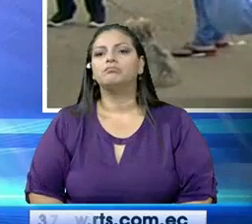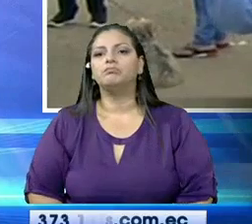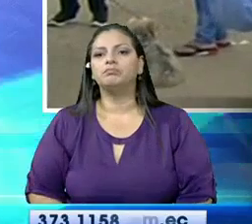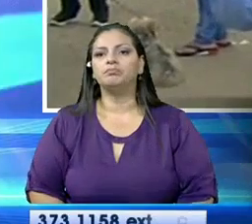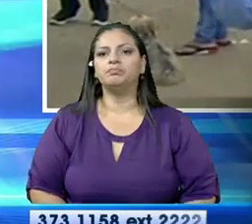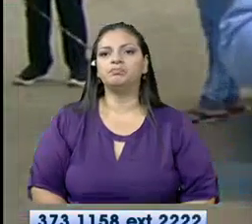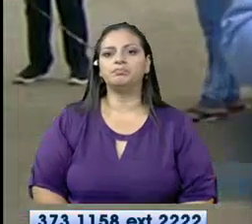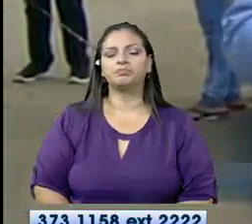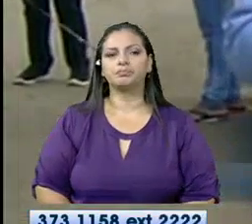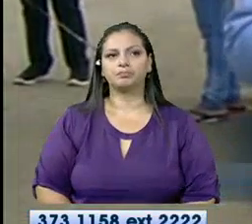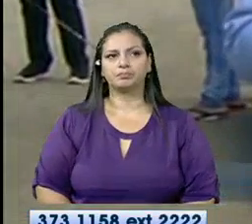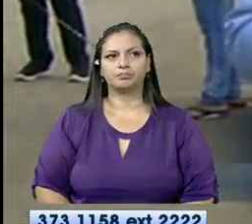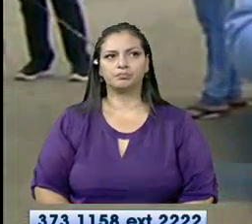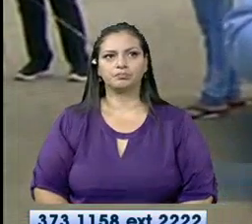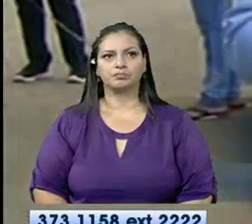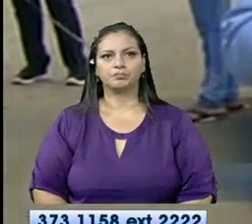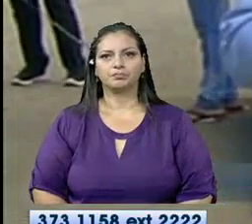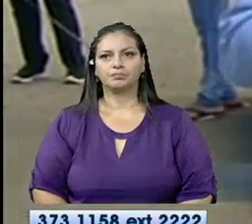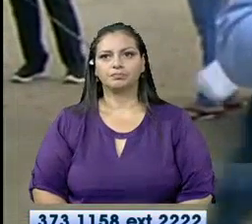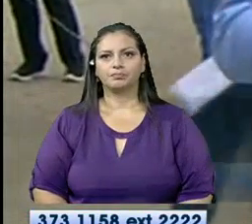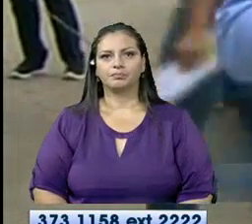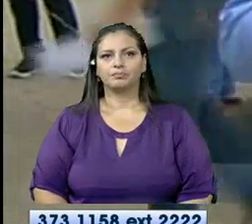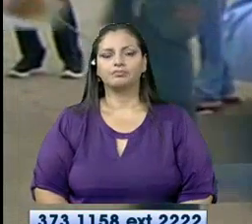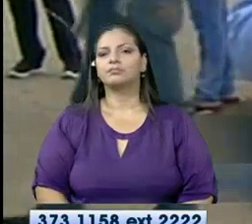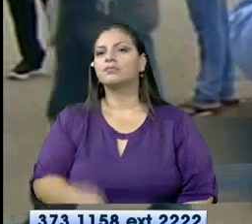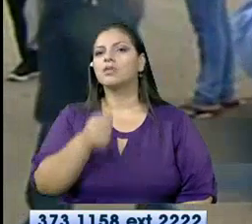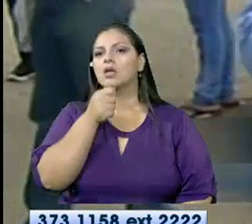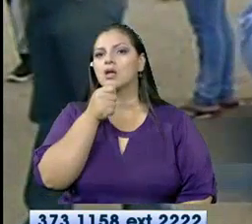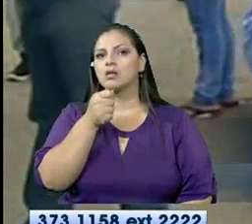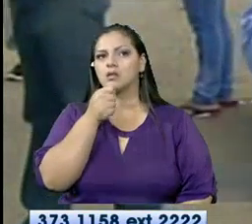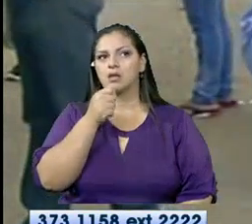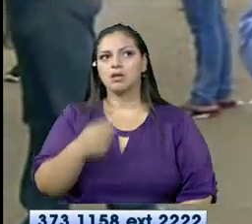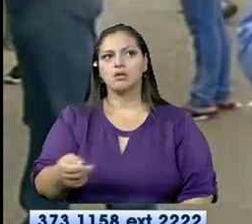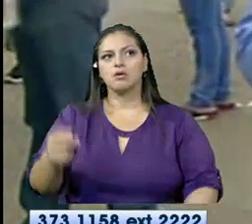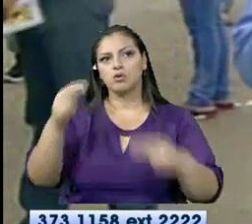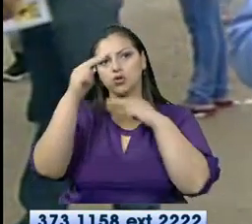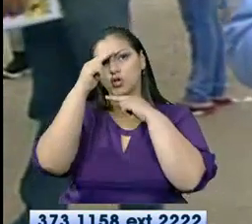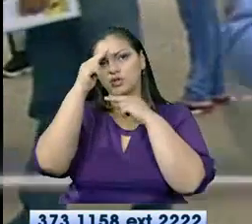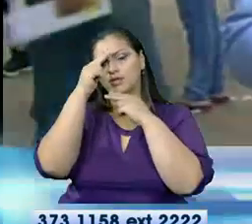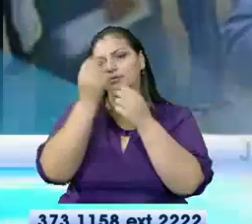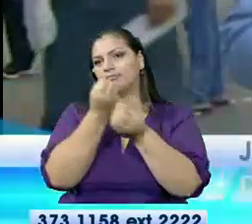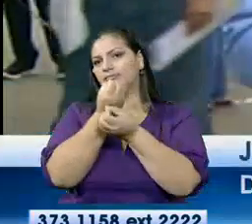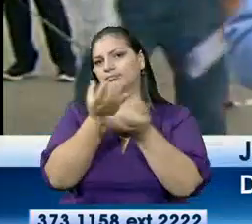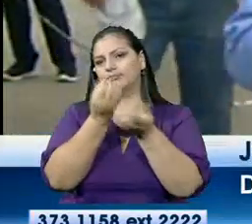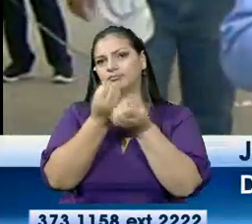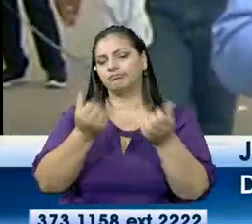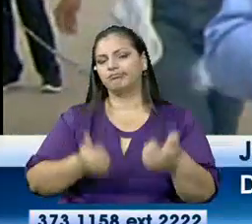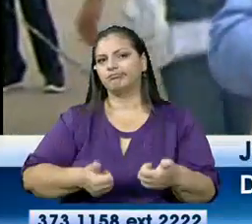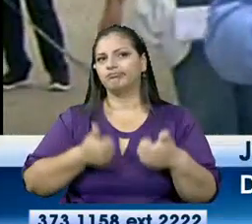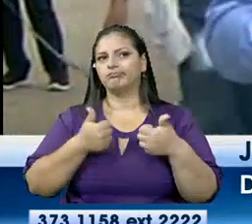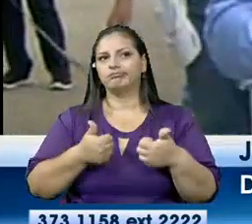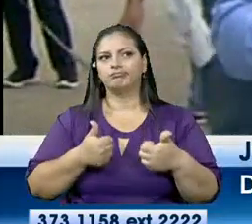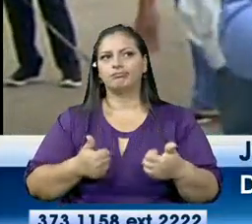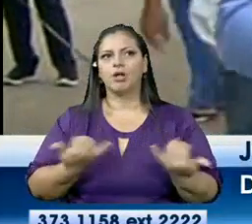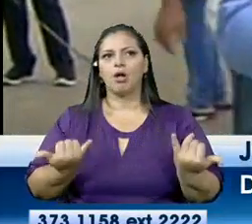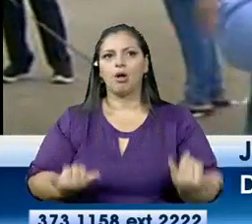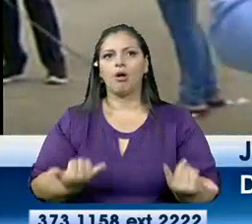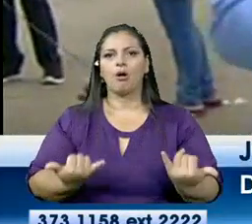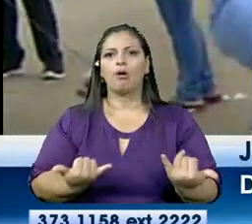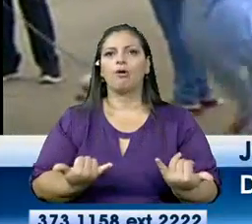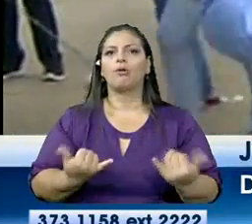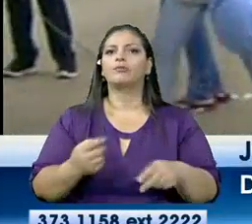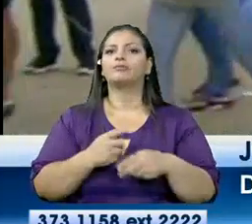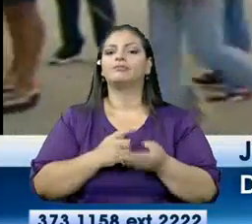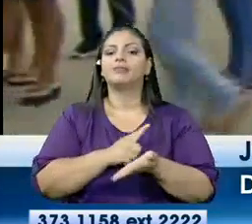también, esperando pues a nuestros amigos televidentes poderles llevar la mejor información en este inicio de fin de semana.